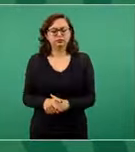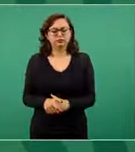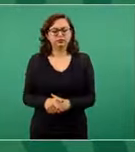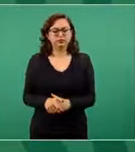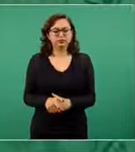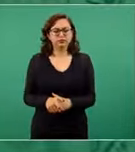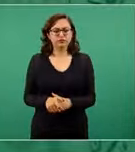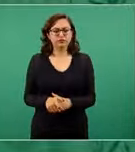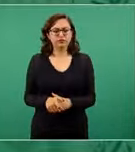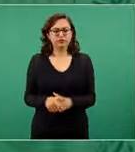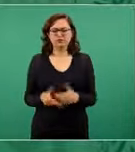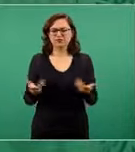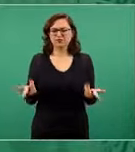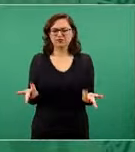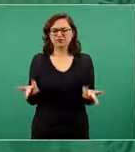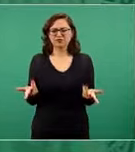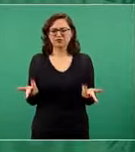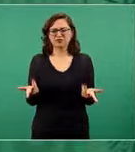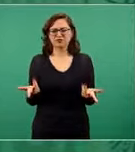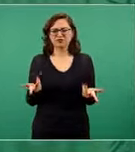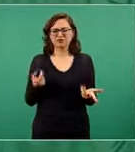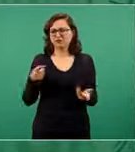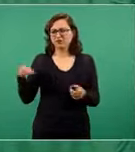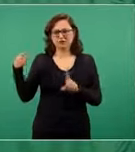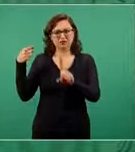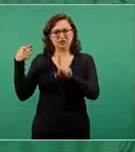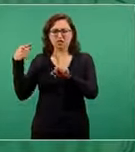¿qué tiene que ver eso?